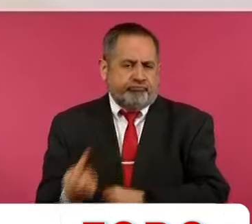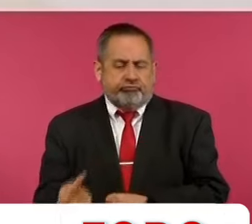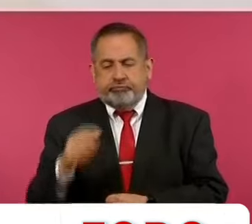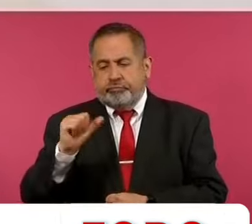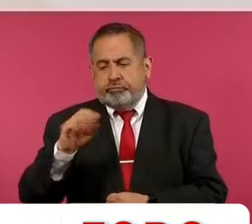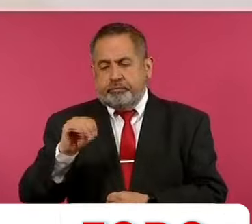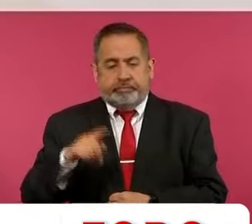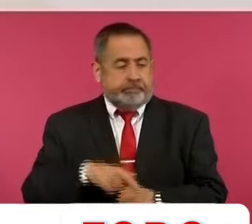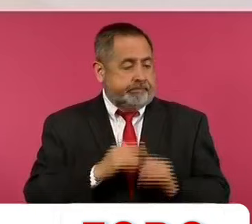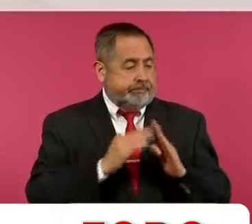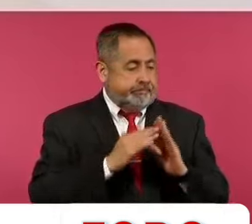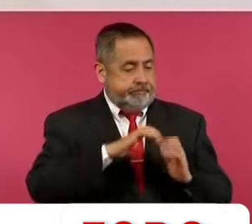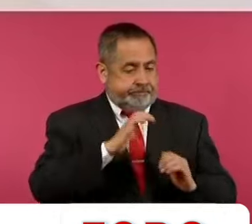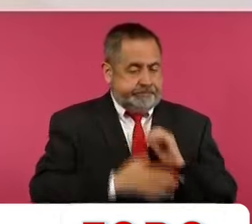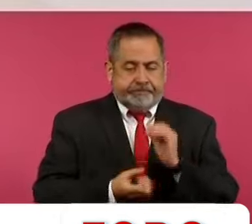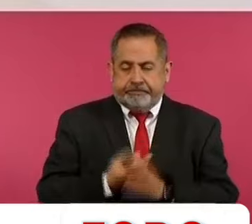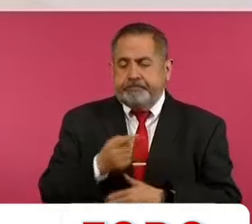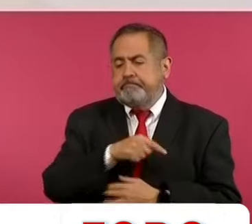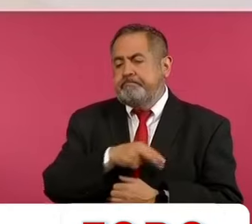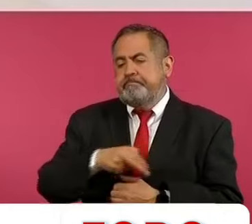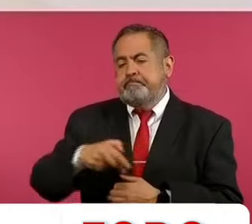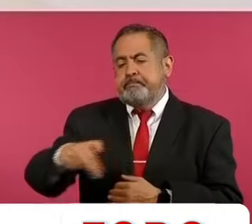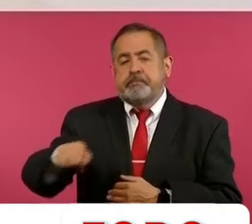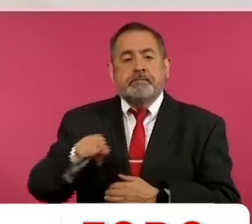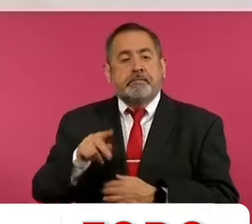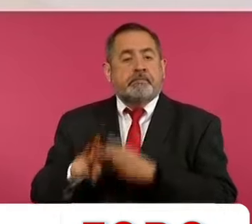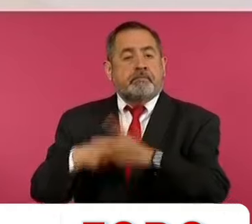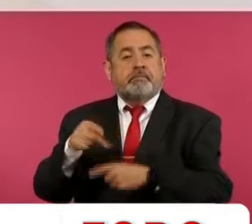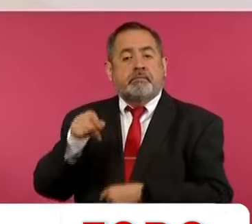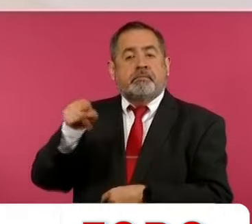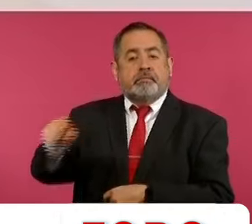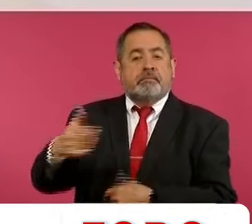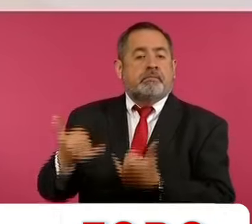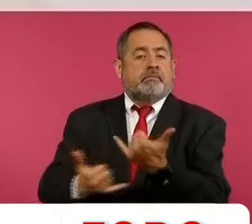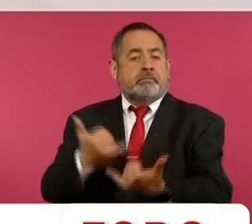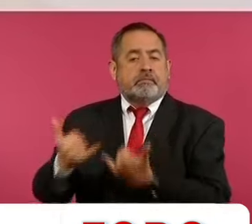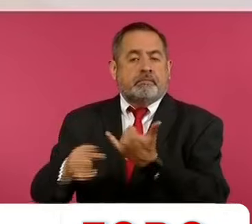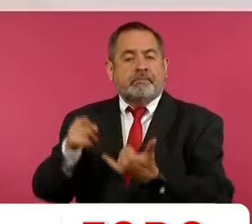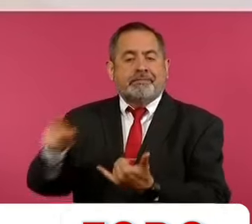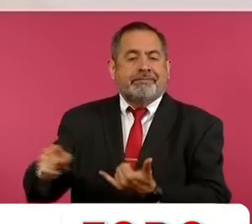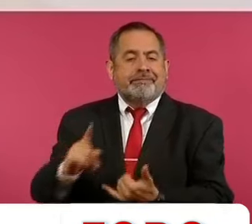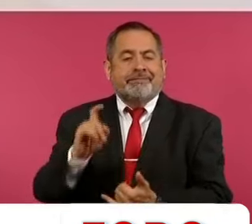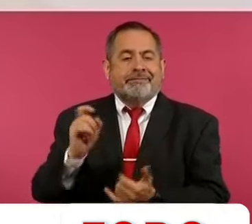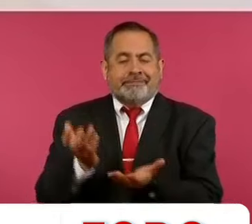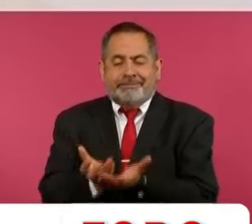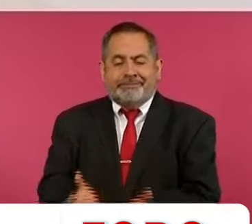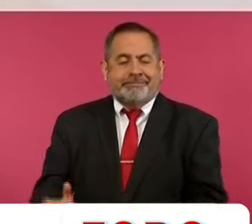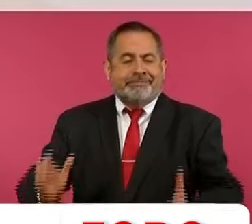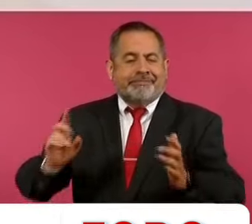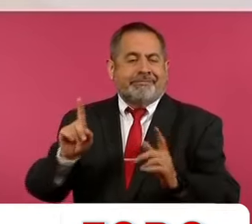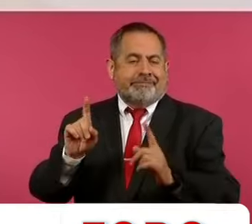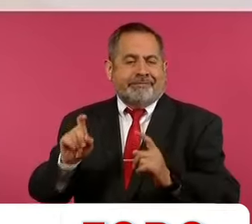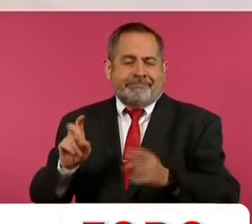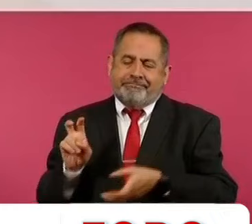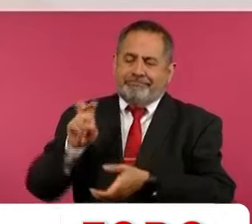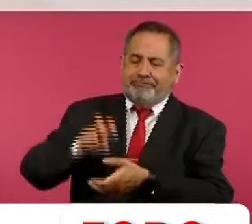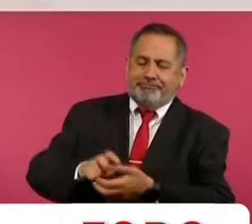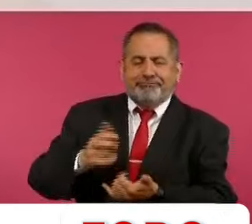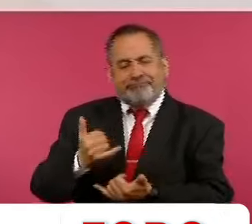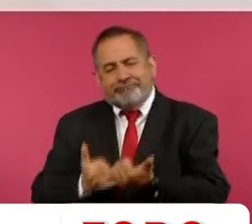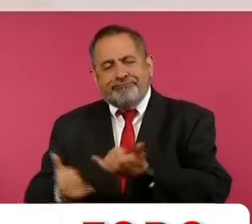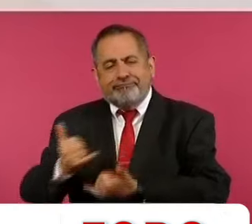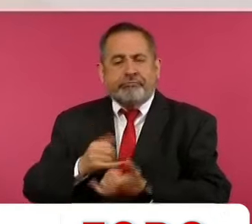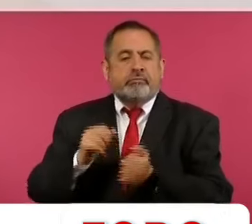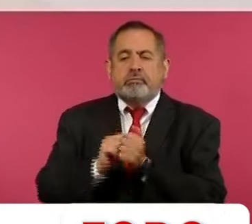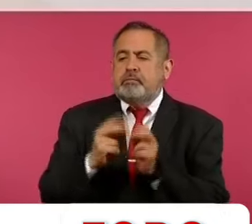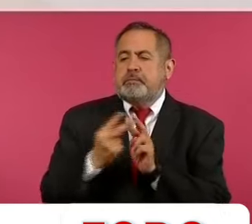como lo indicó el servicio médico forense de igual Hace unos días habló sobre la detención de los presuntos responsables del feminicidio de Camila y aseguró que